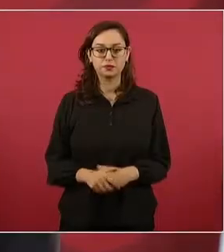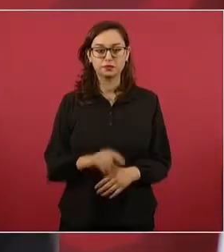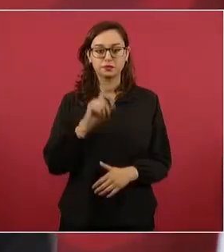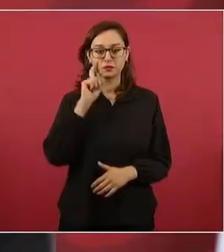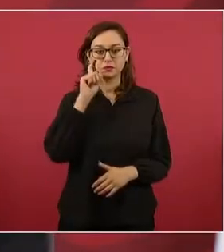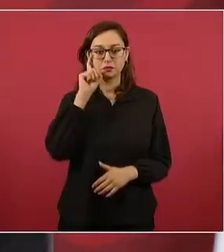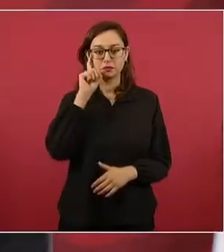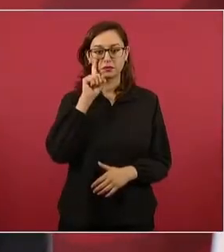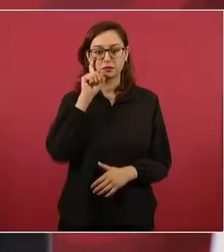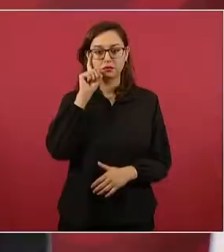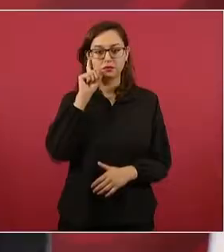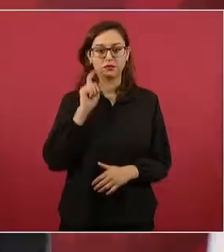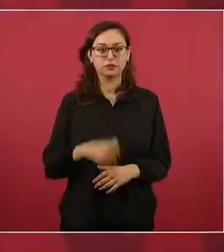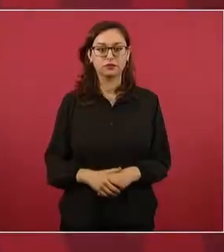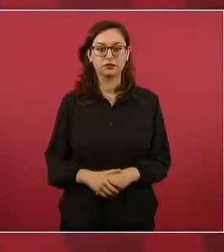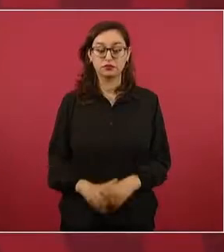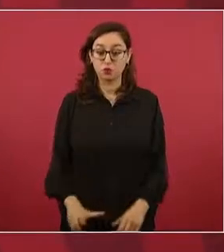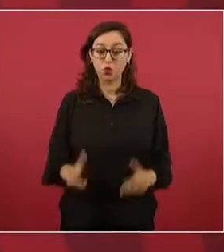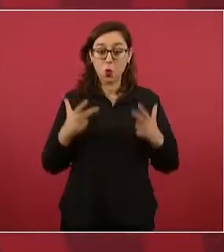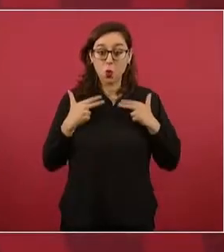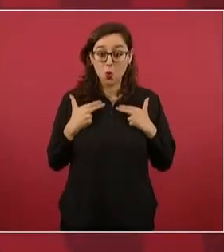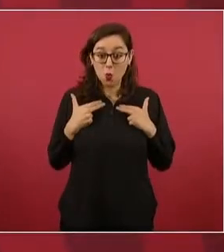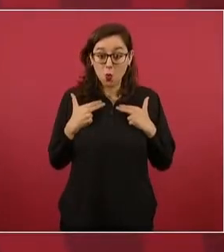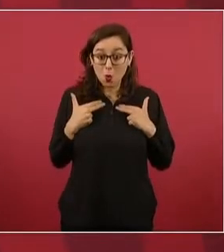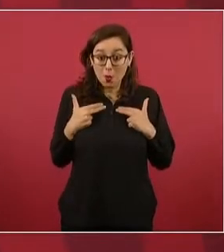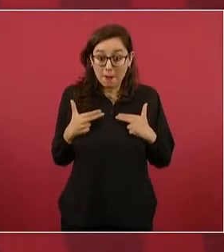porque son seres humanos.